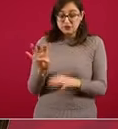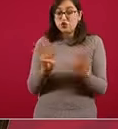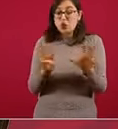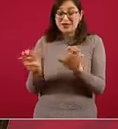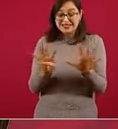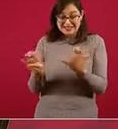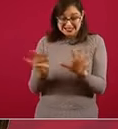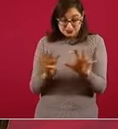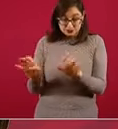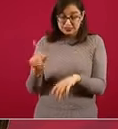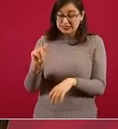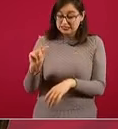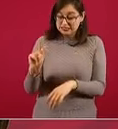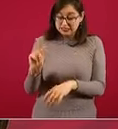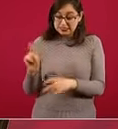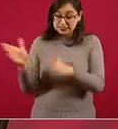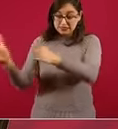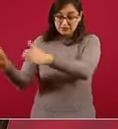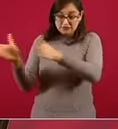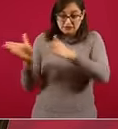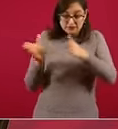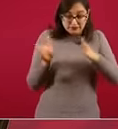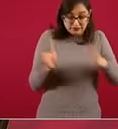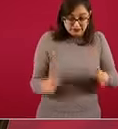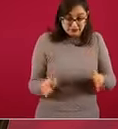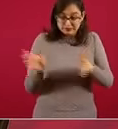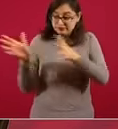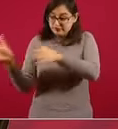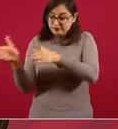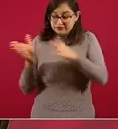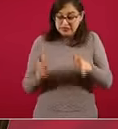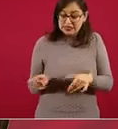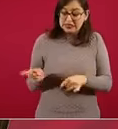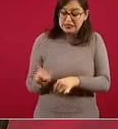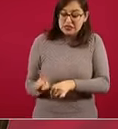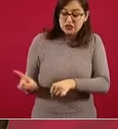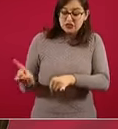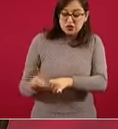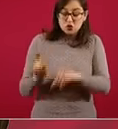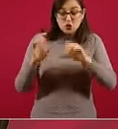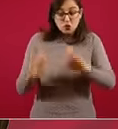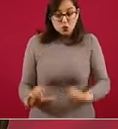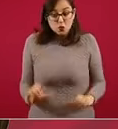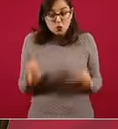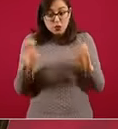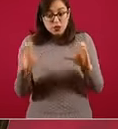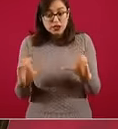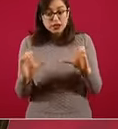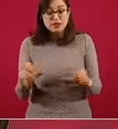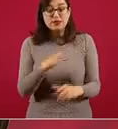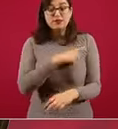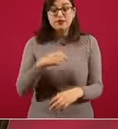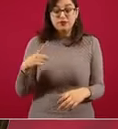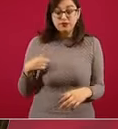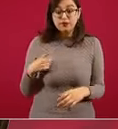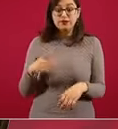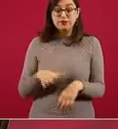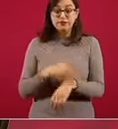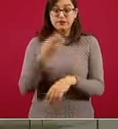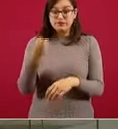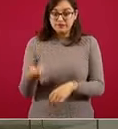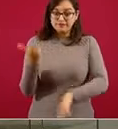va sacando día con día es una cosa que se tiene que hacer con mucho detalle y es parte de este concepto que hablábamos de calibración,